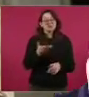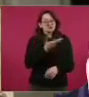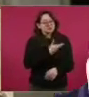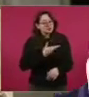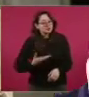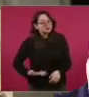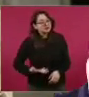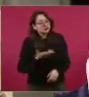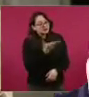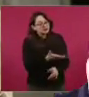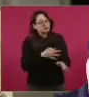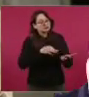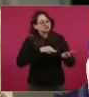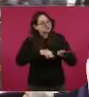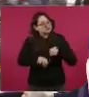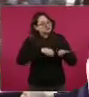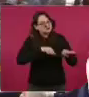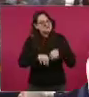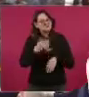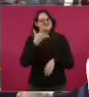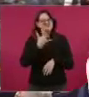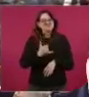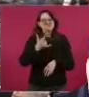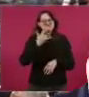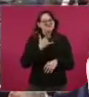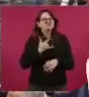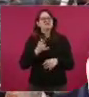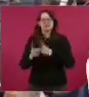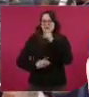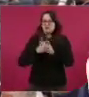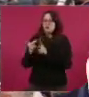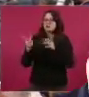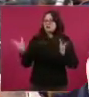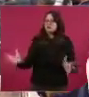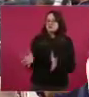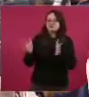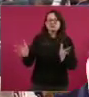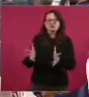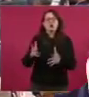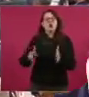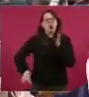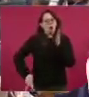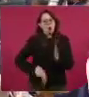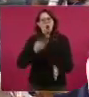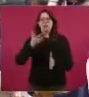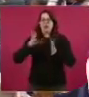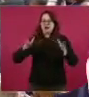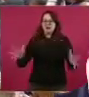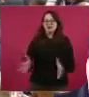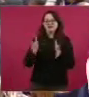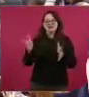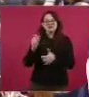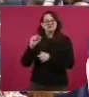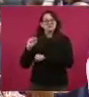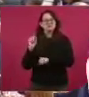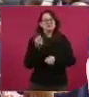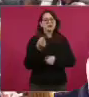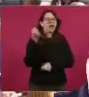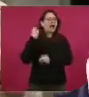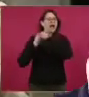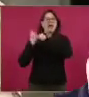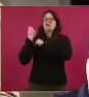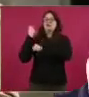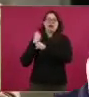presidente, tu empeño por apostarle a esta gran disciplina, el béisbol, que es apagado durante muchos años,